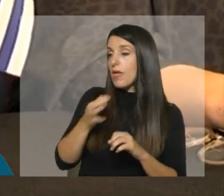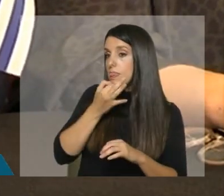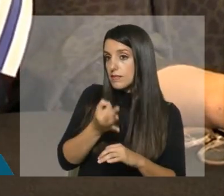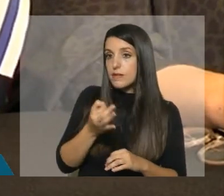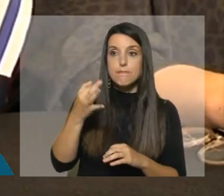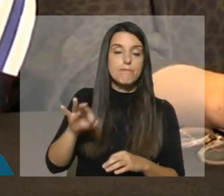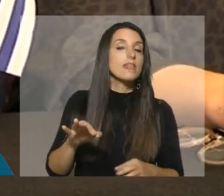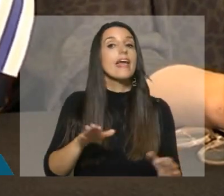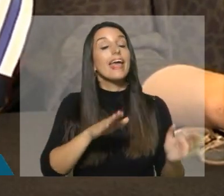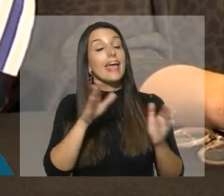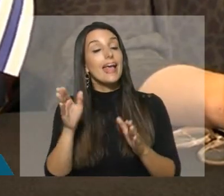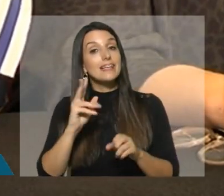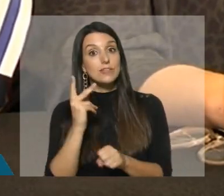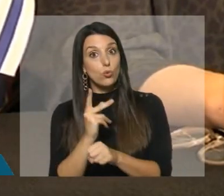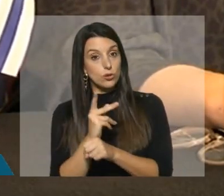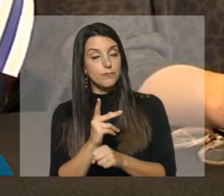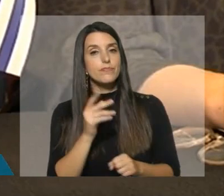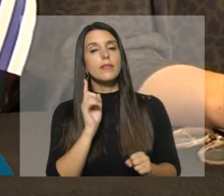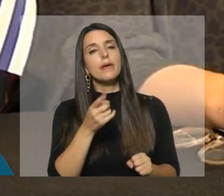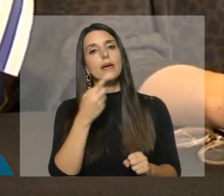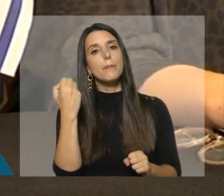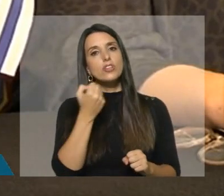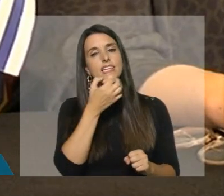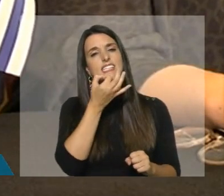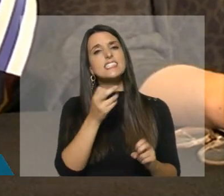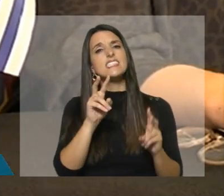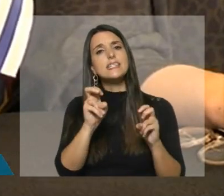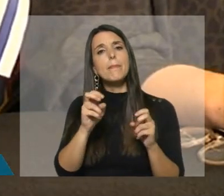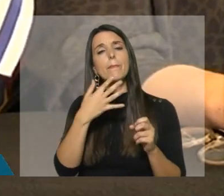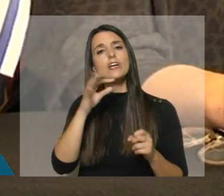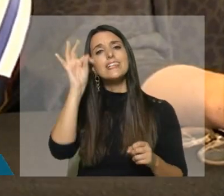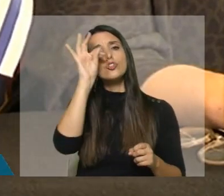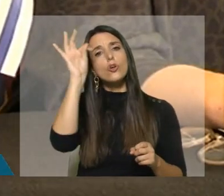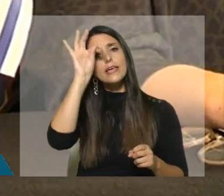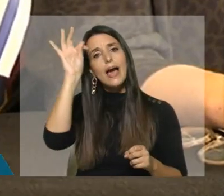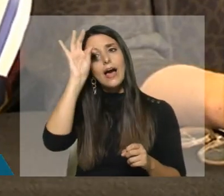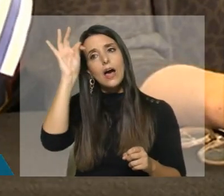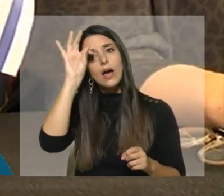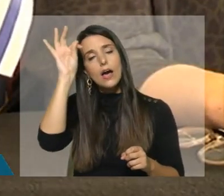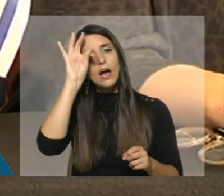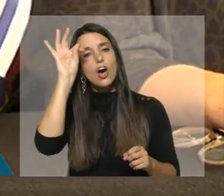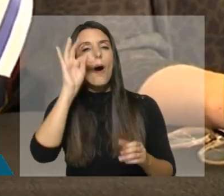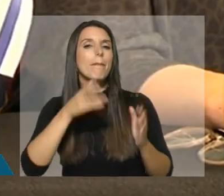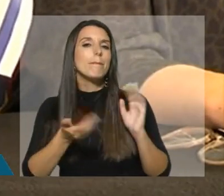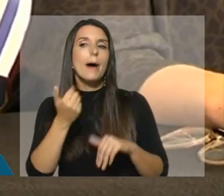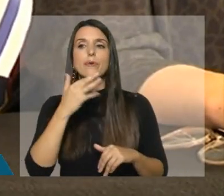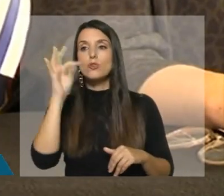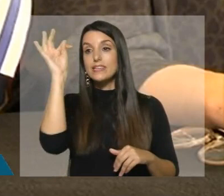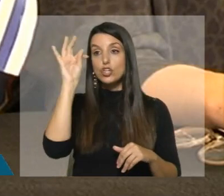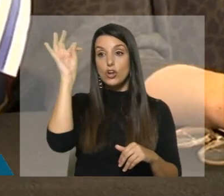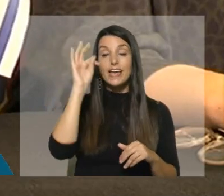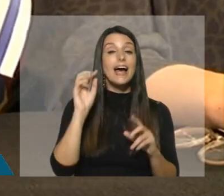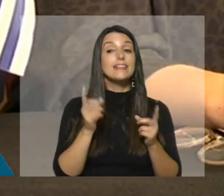Y en segundo punto, también en lo que hace a las tecnologías, sobre todo las tecnologías